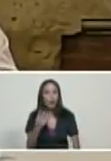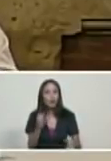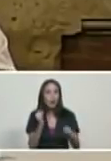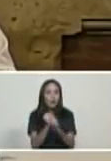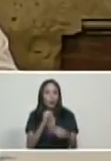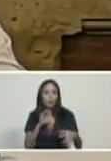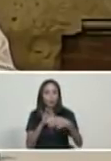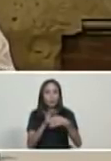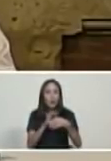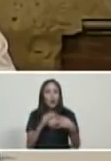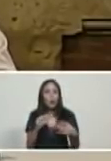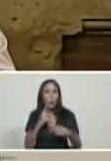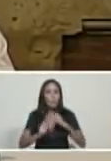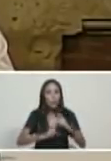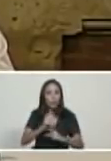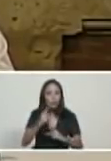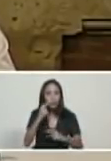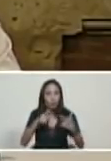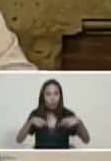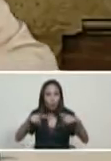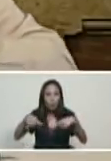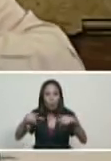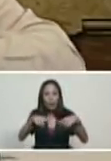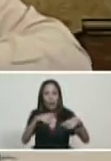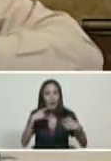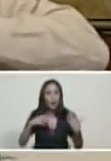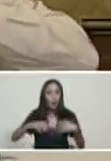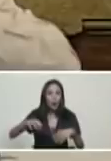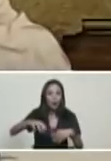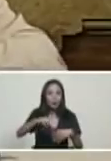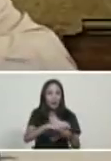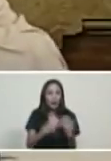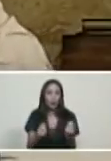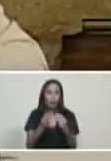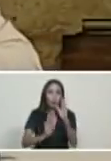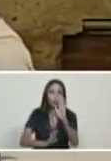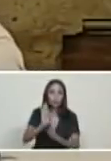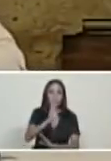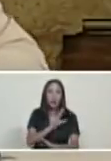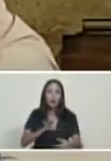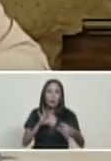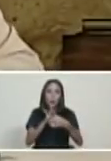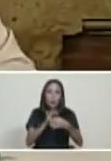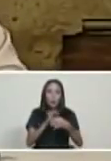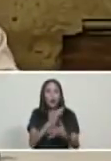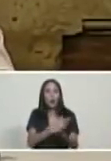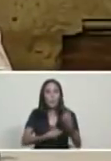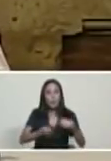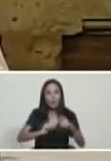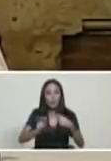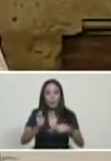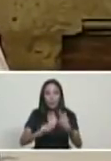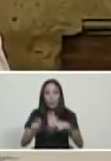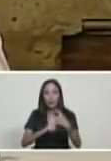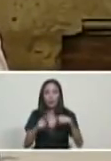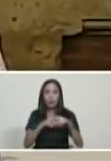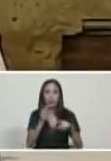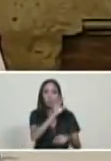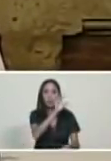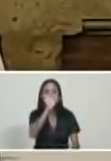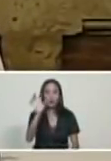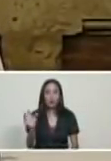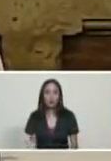del poder productivo local y regional con la capacidad exportadora de los países, las